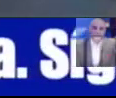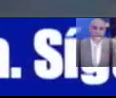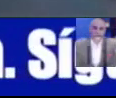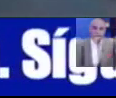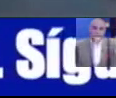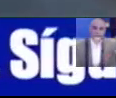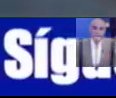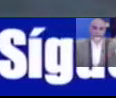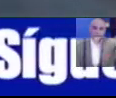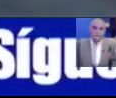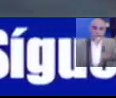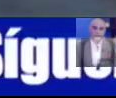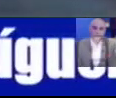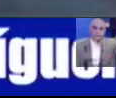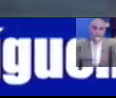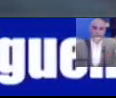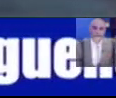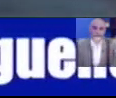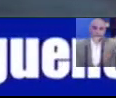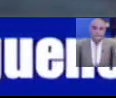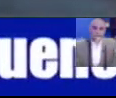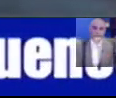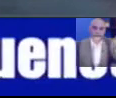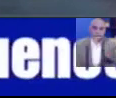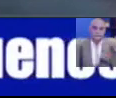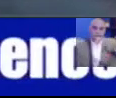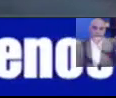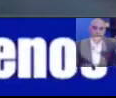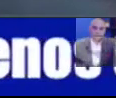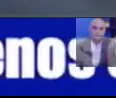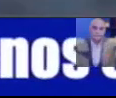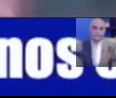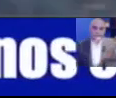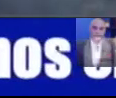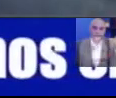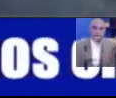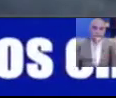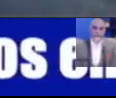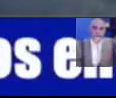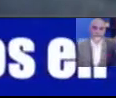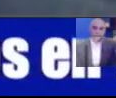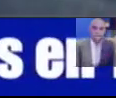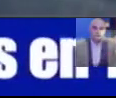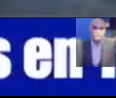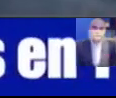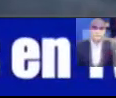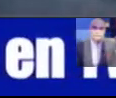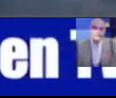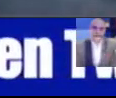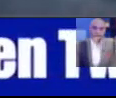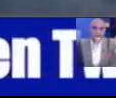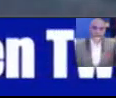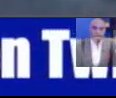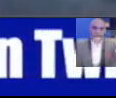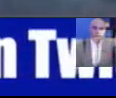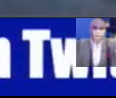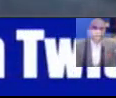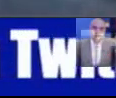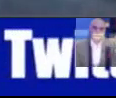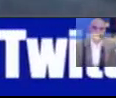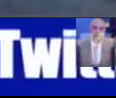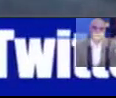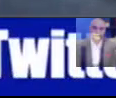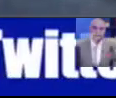no sabemos si los regidores de ese lugar ya se posicionaron o si se